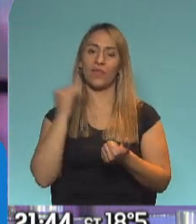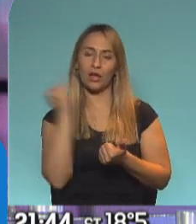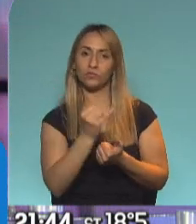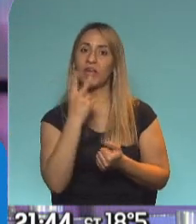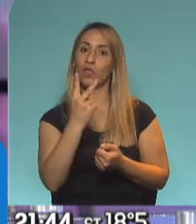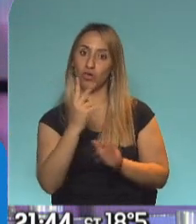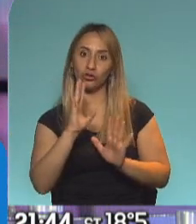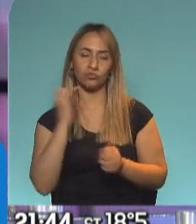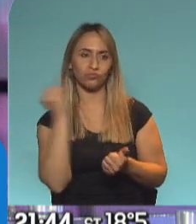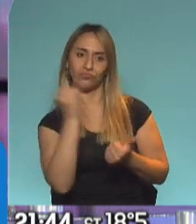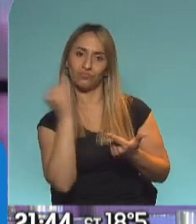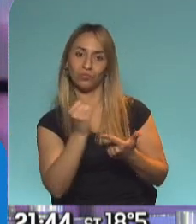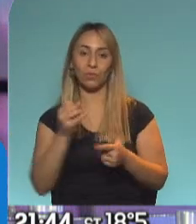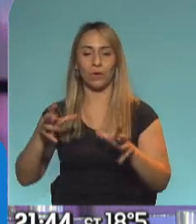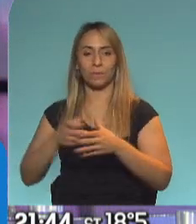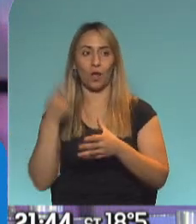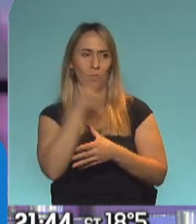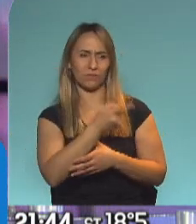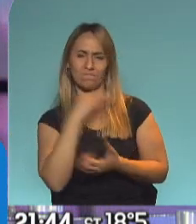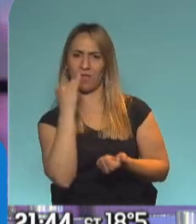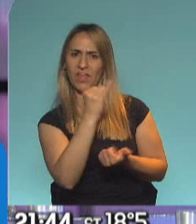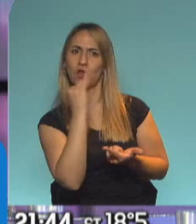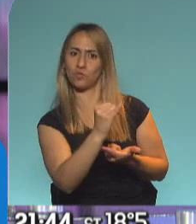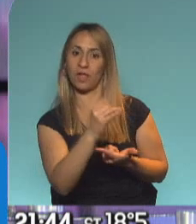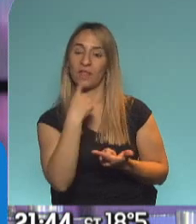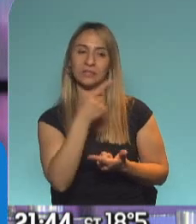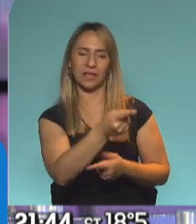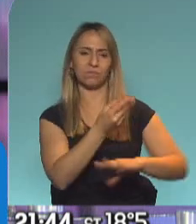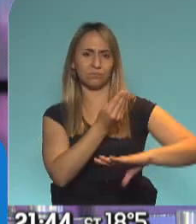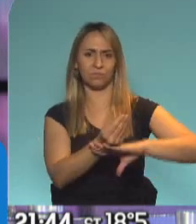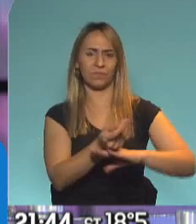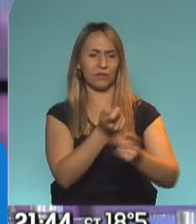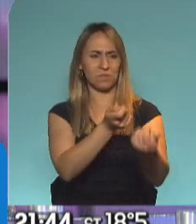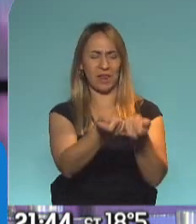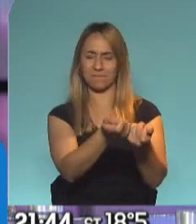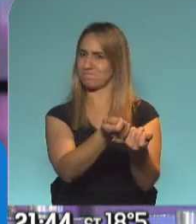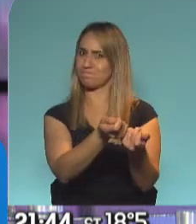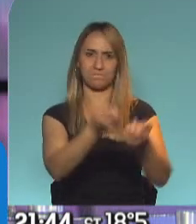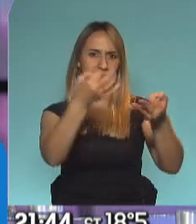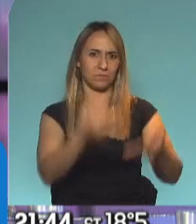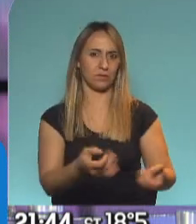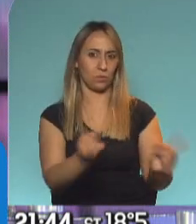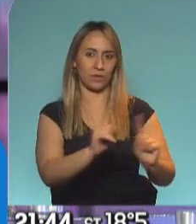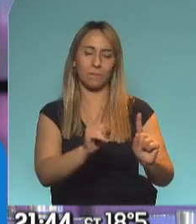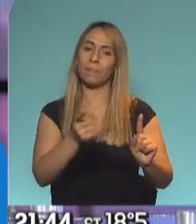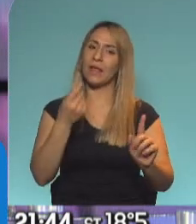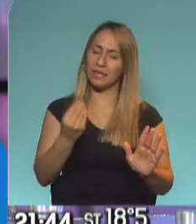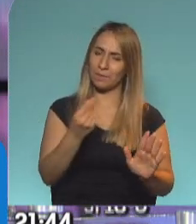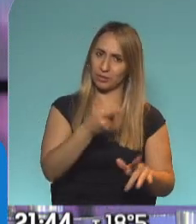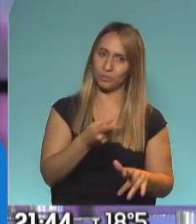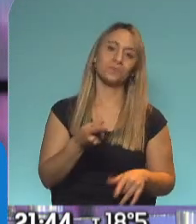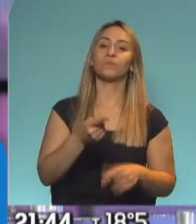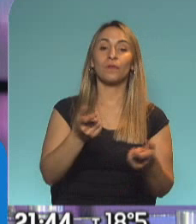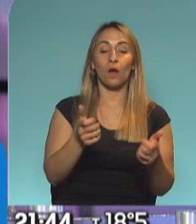parte de aquellos sectores opositores que dicen que la inscripción de su candidatura no fue la correcta. Recordemos qué es lo que pasó con esto.